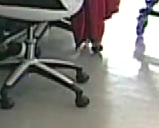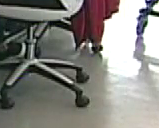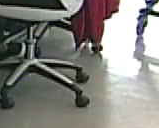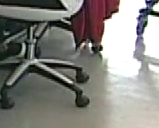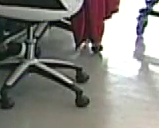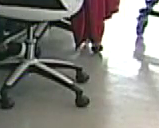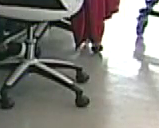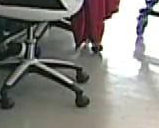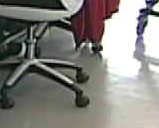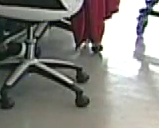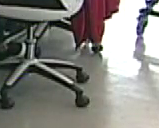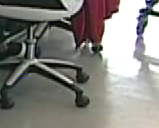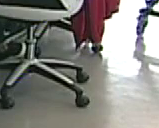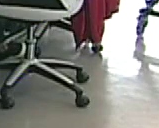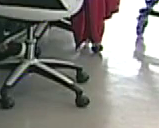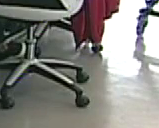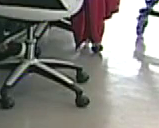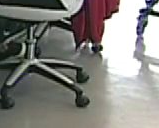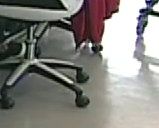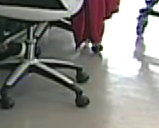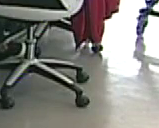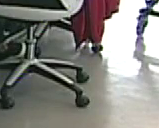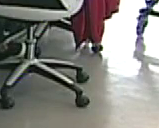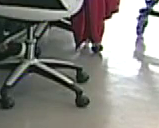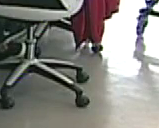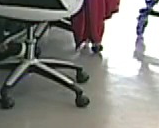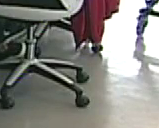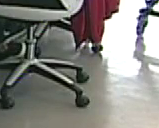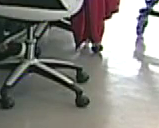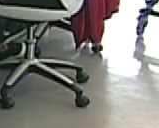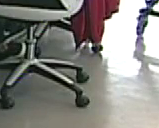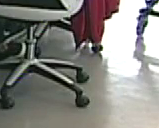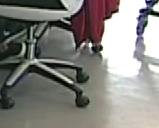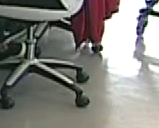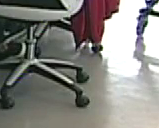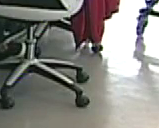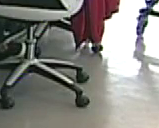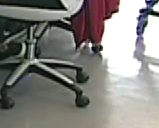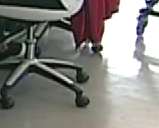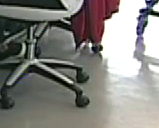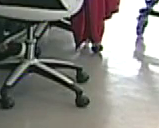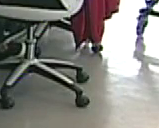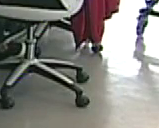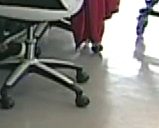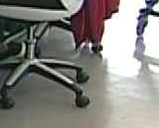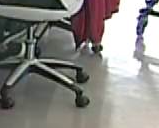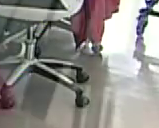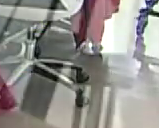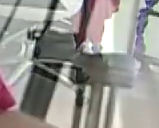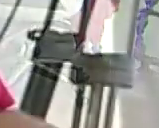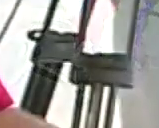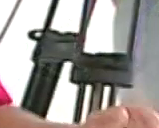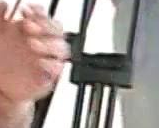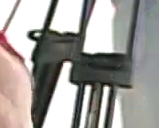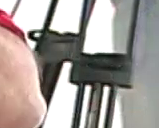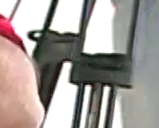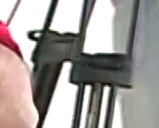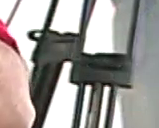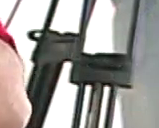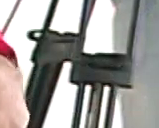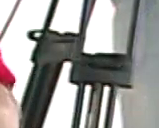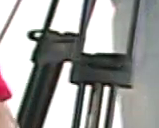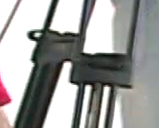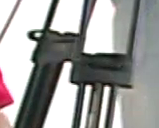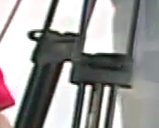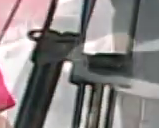de la Dirección Nacional del Partido Socialista Unido de Venezuela, porque hoy dijimos, vamos a dedicar este viernes al